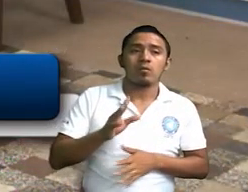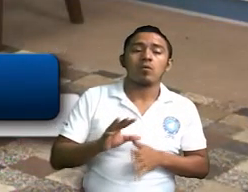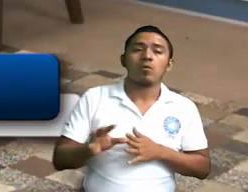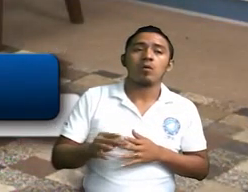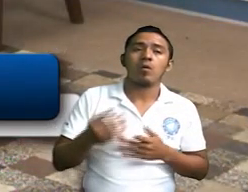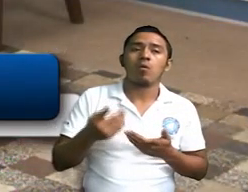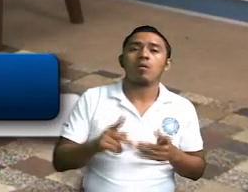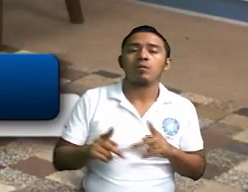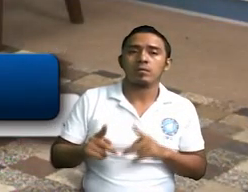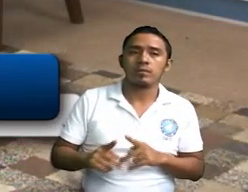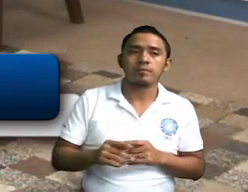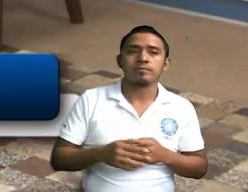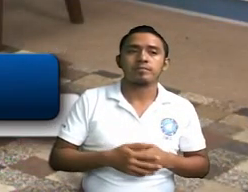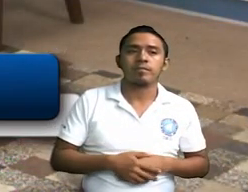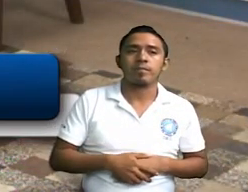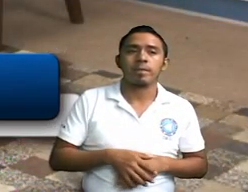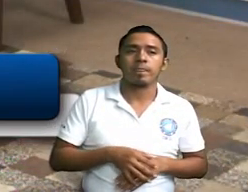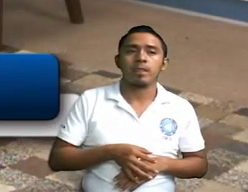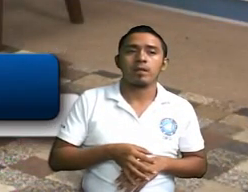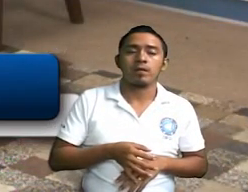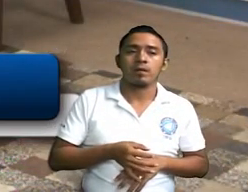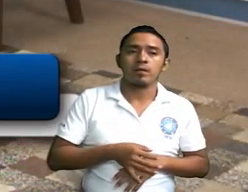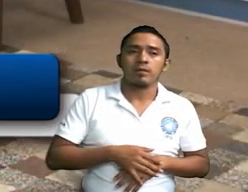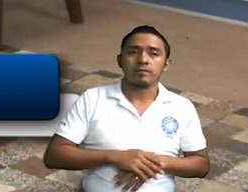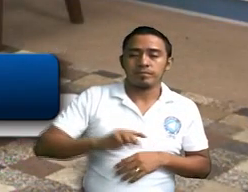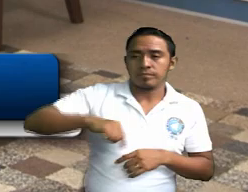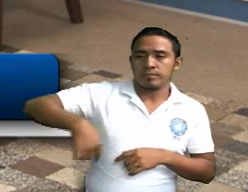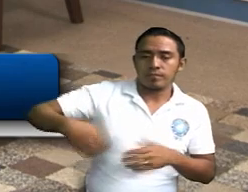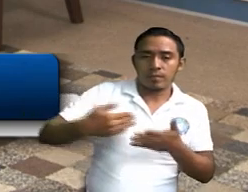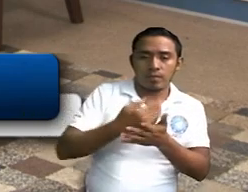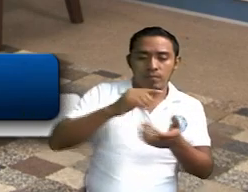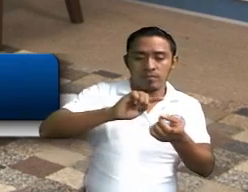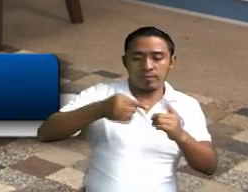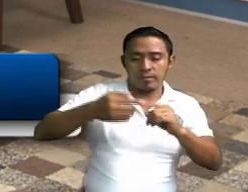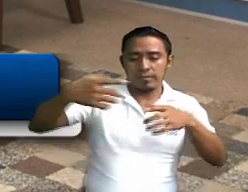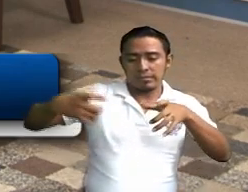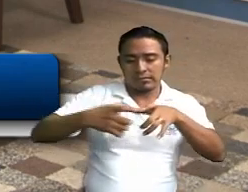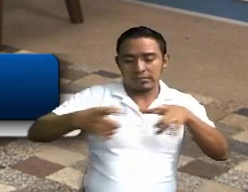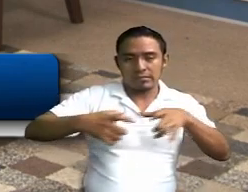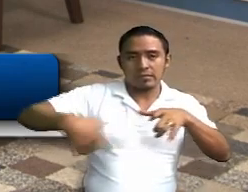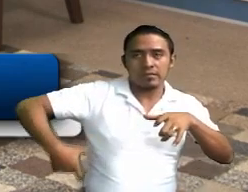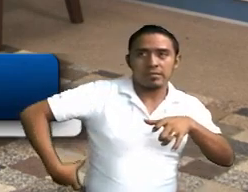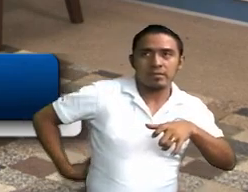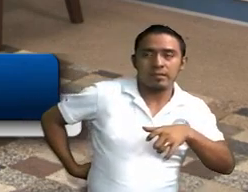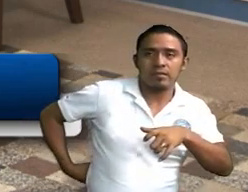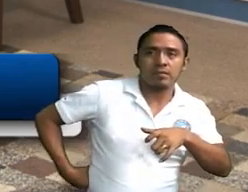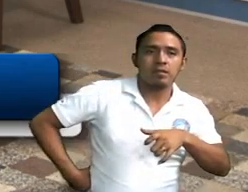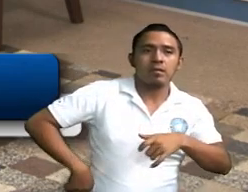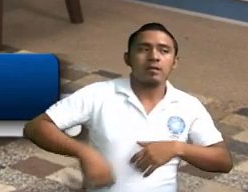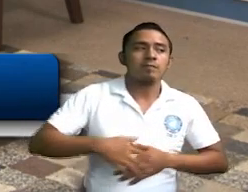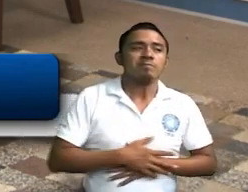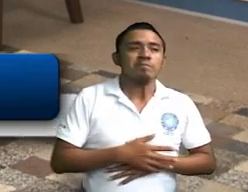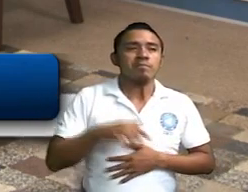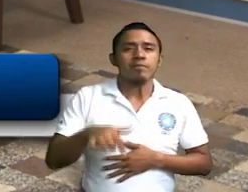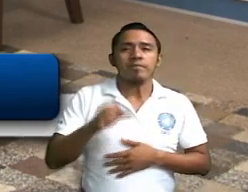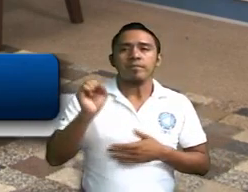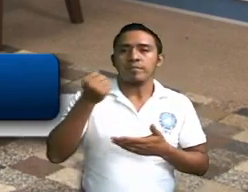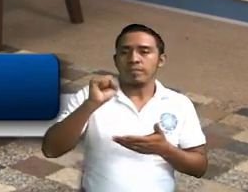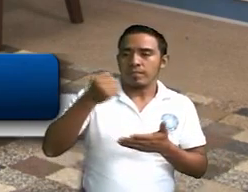qué cantidad de trasplantes de cadera hacen ustedes mensualmente,